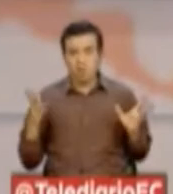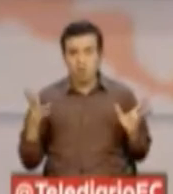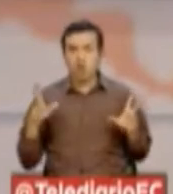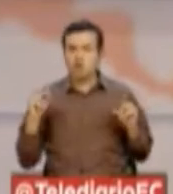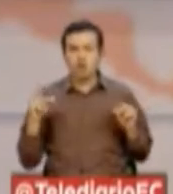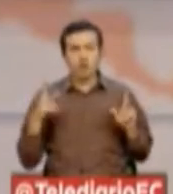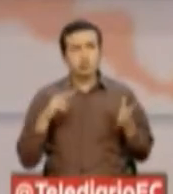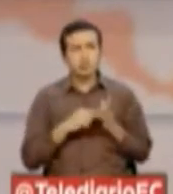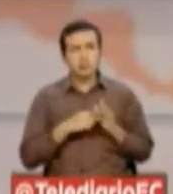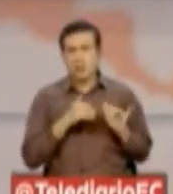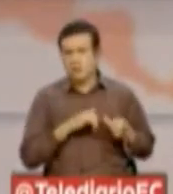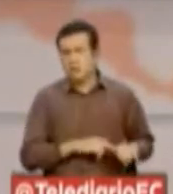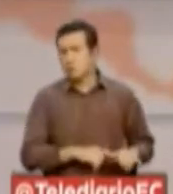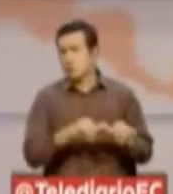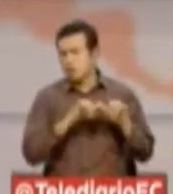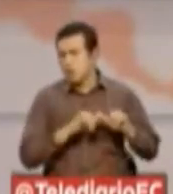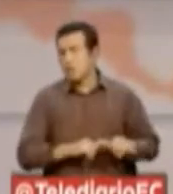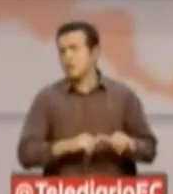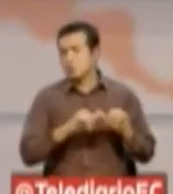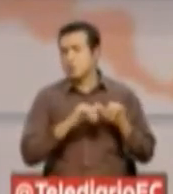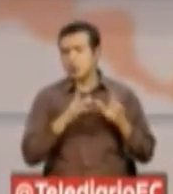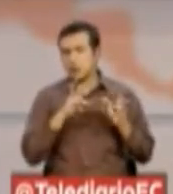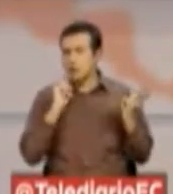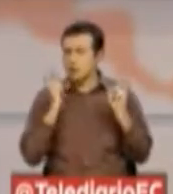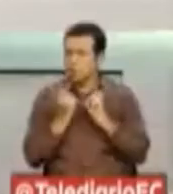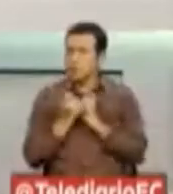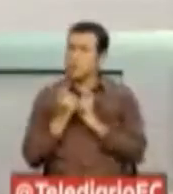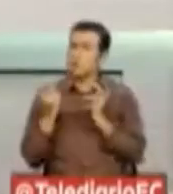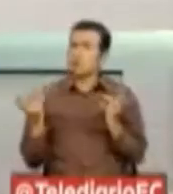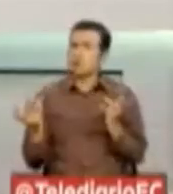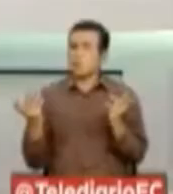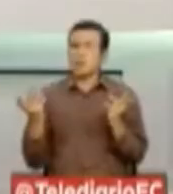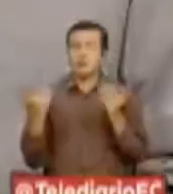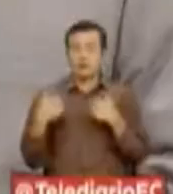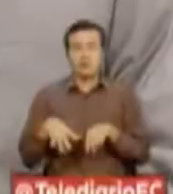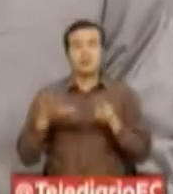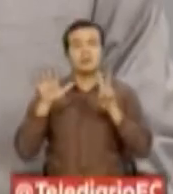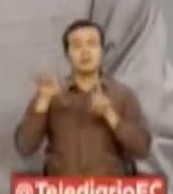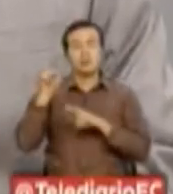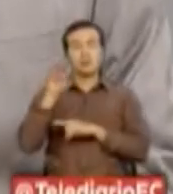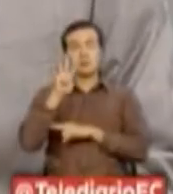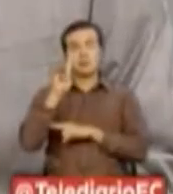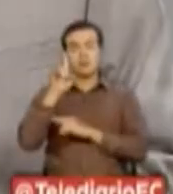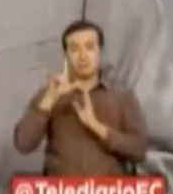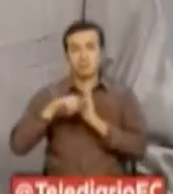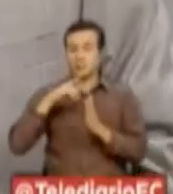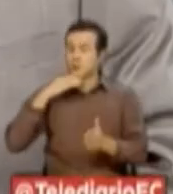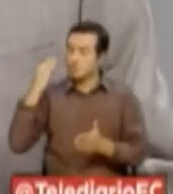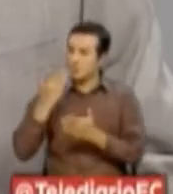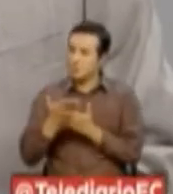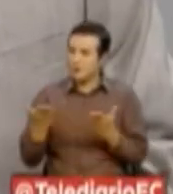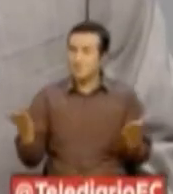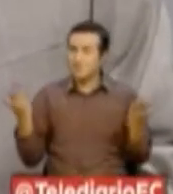perviva el sistema que queremos superar 7 de la mañana con 41 minutos gracias enrique ayala mora nuestro